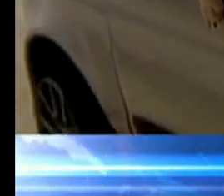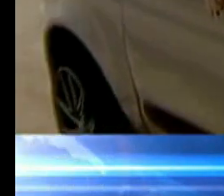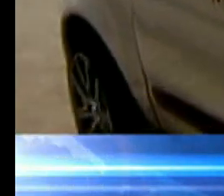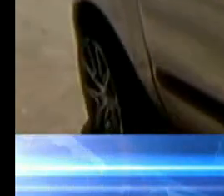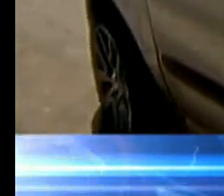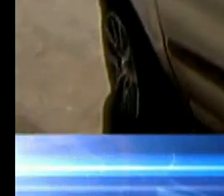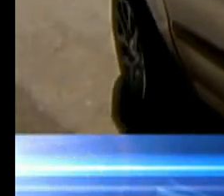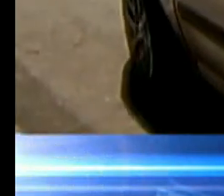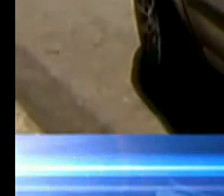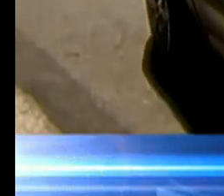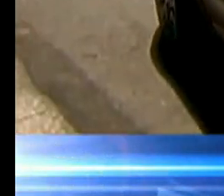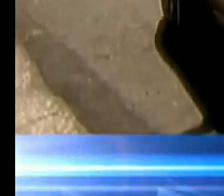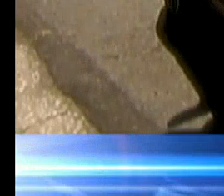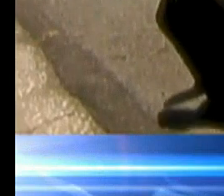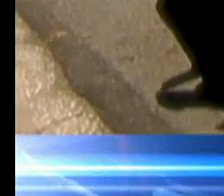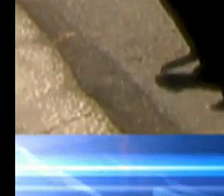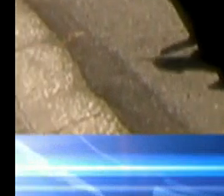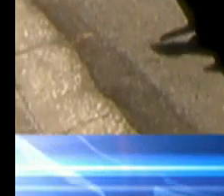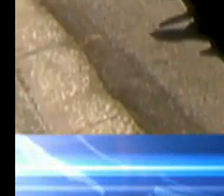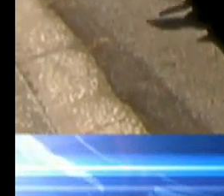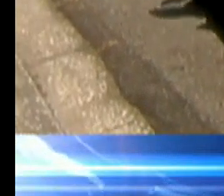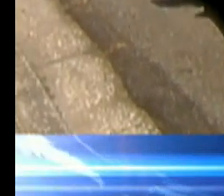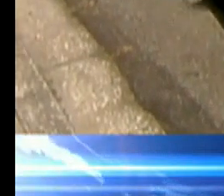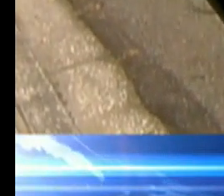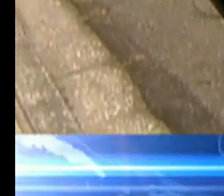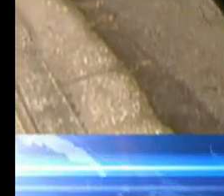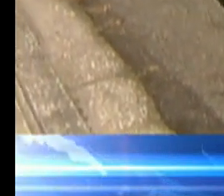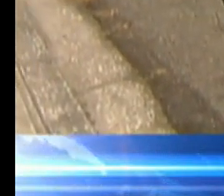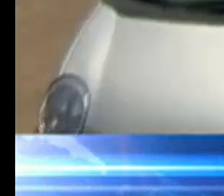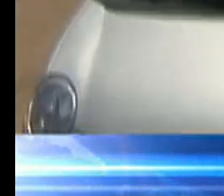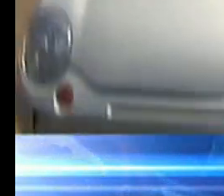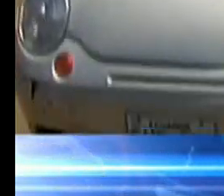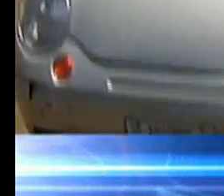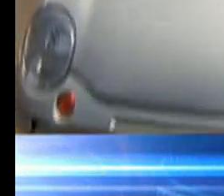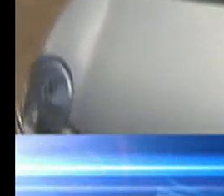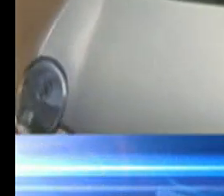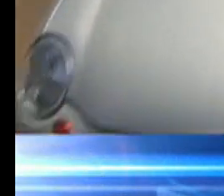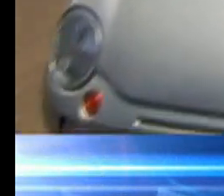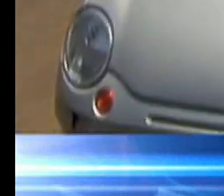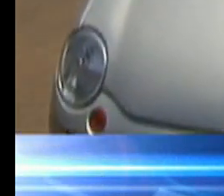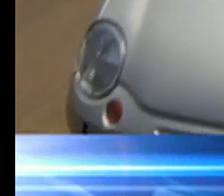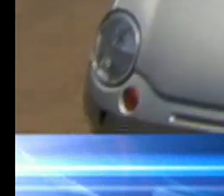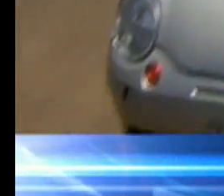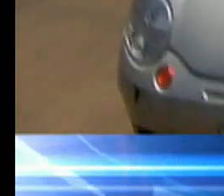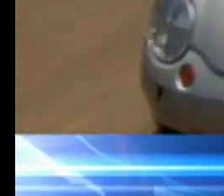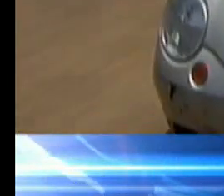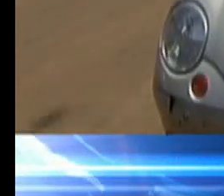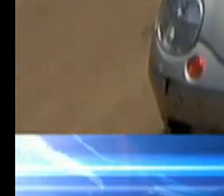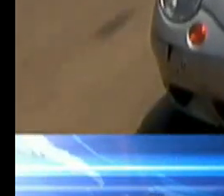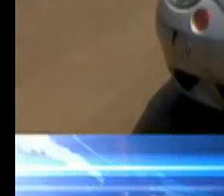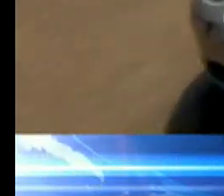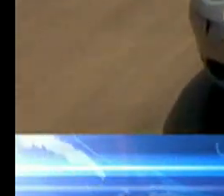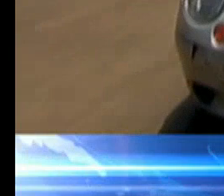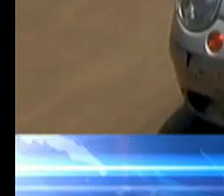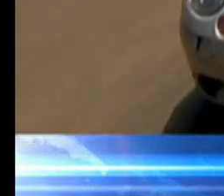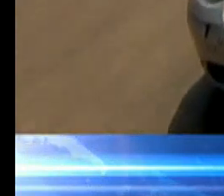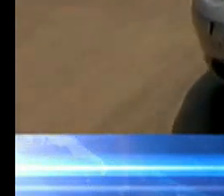Además, les mostraremos la insólita historia de una mascota que no se despega de su dueño ni un solo